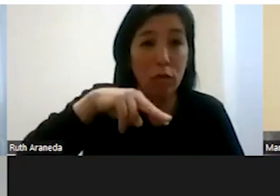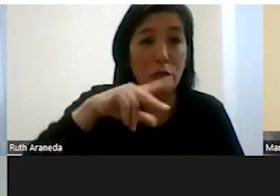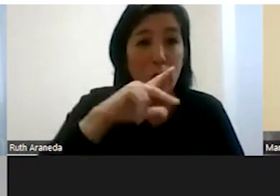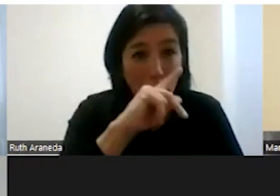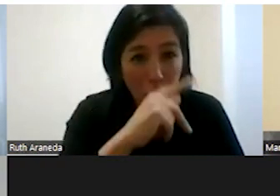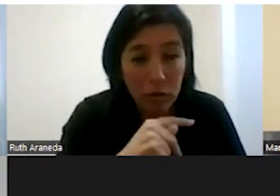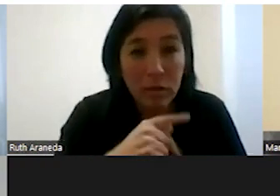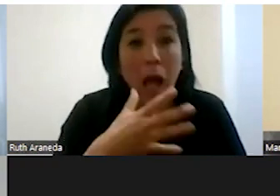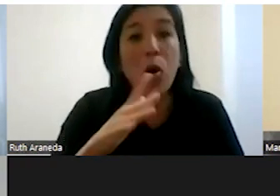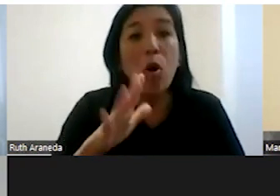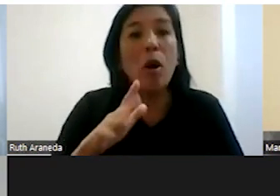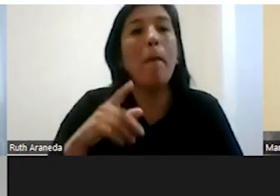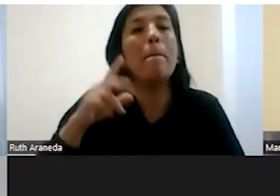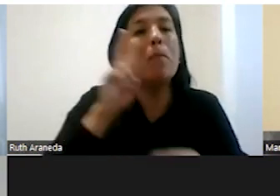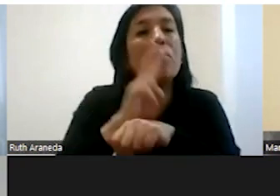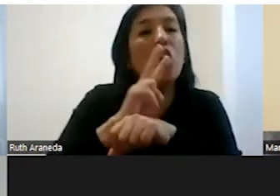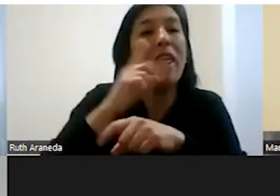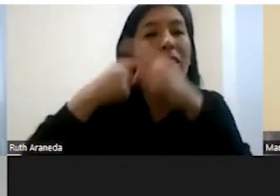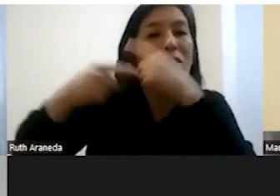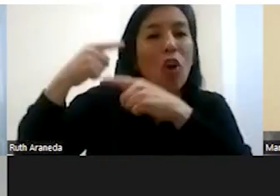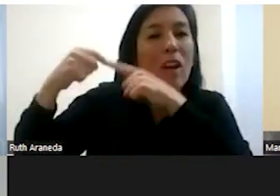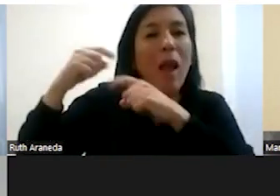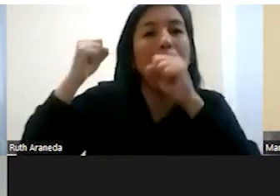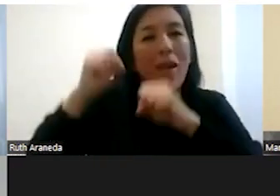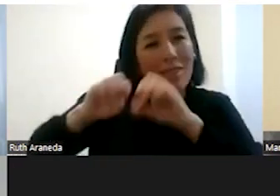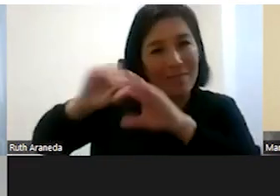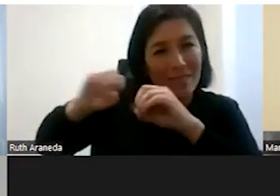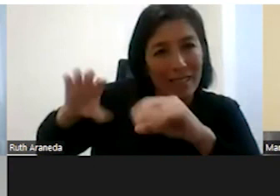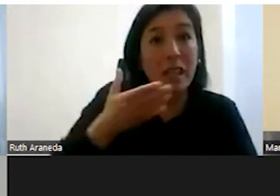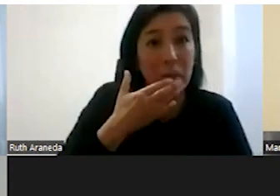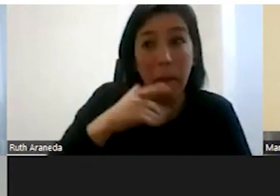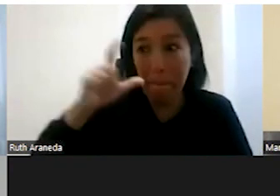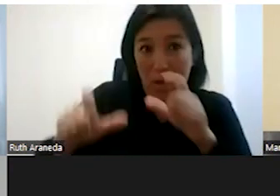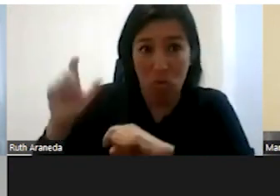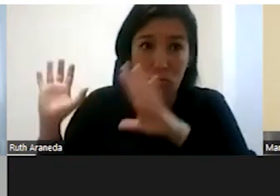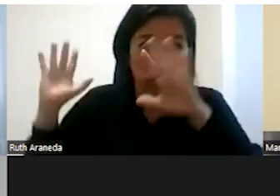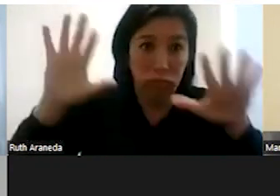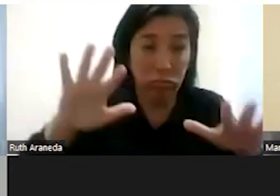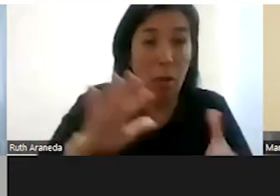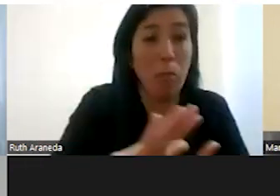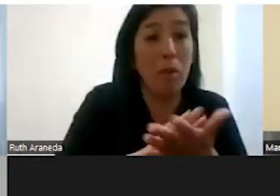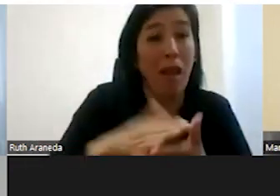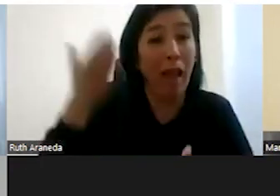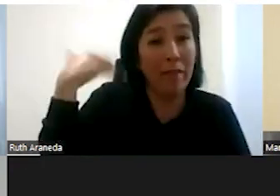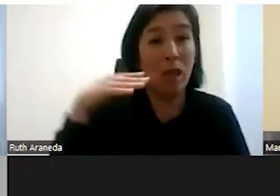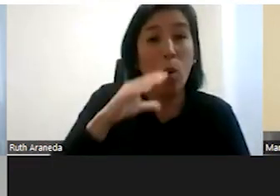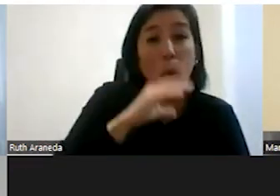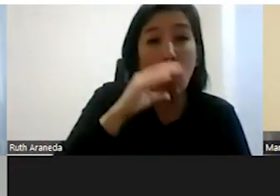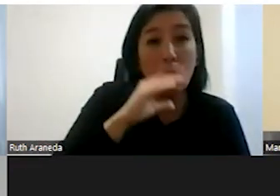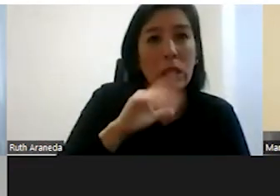para profesores de historia y para el público. O sea, imagínate, nosotros hacíamos curso alguna vez de un